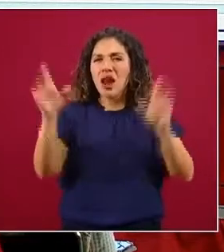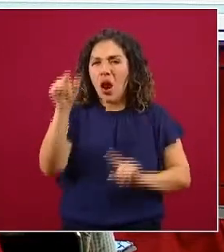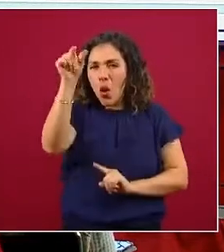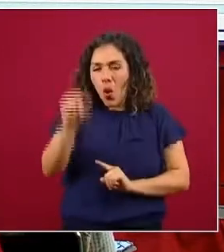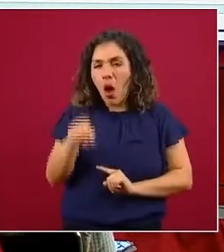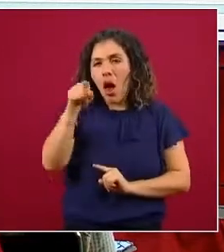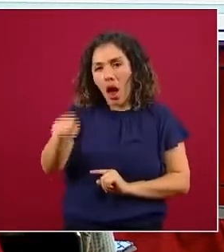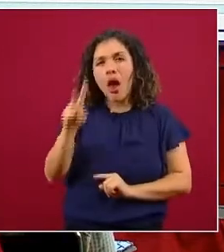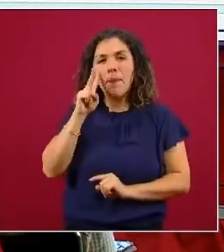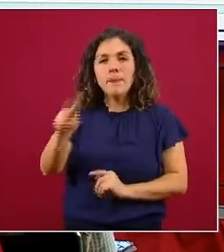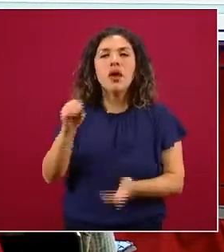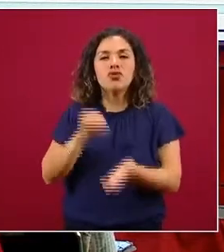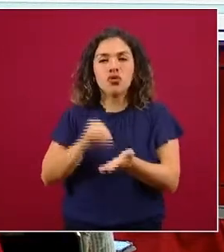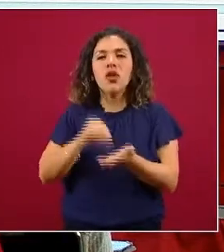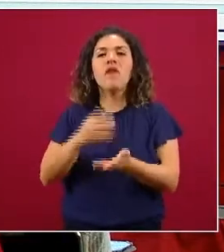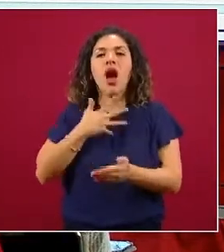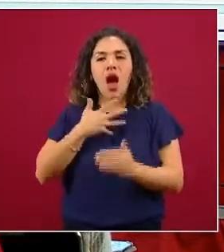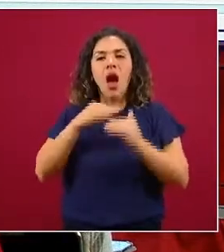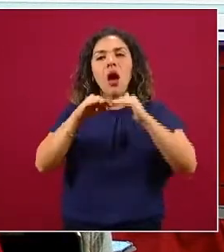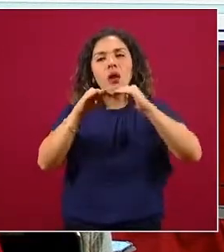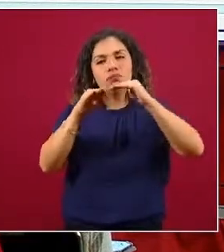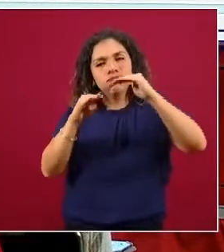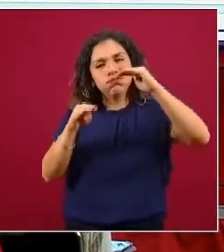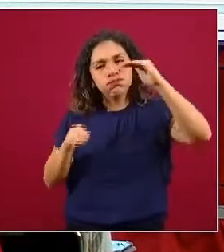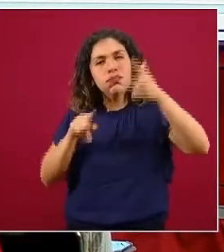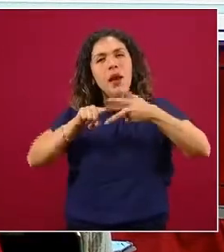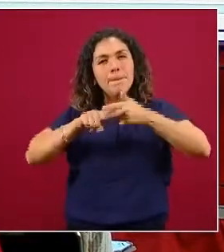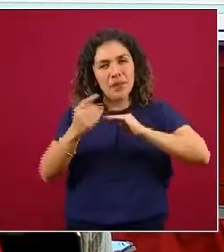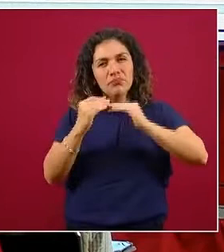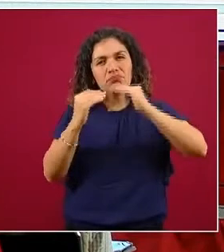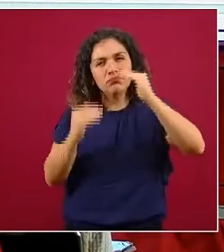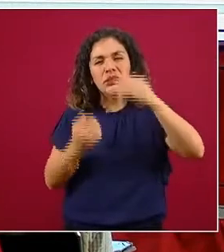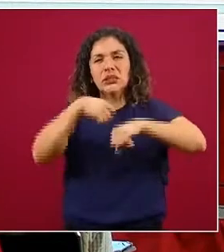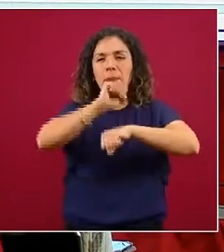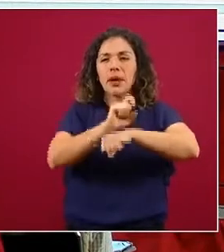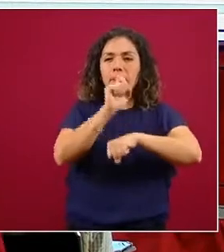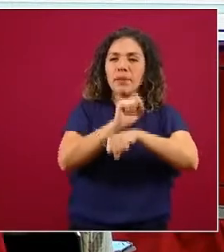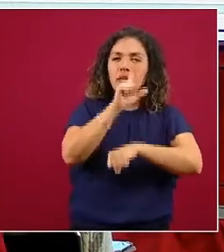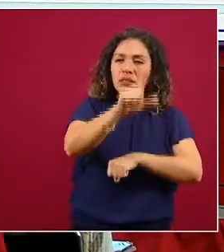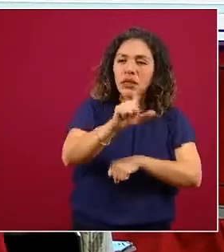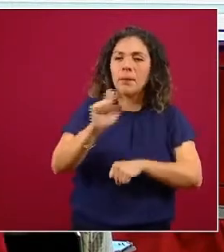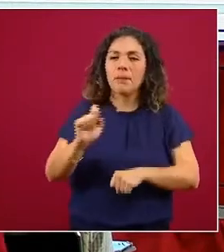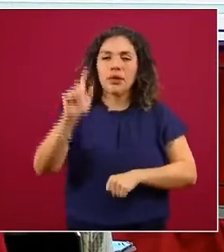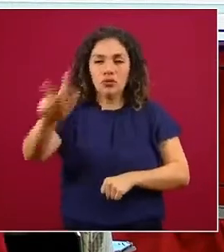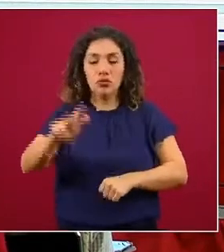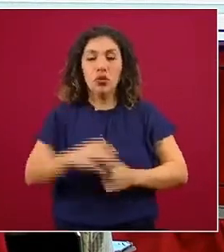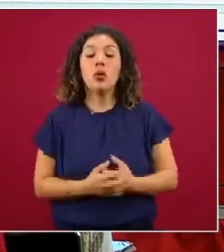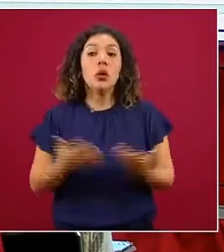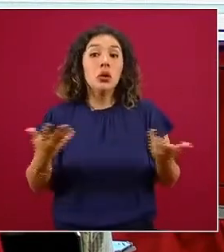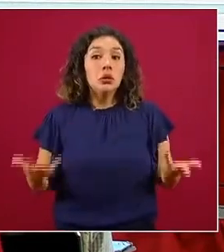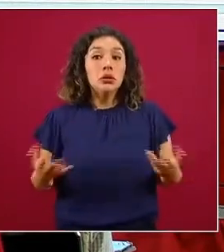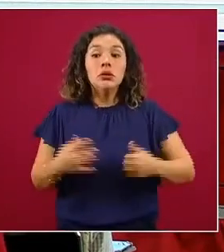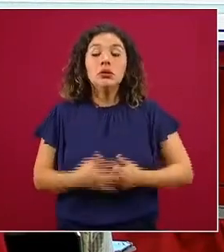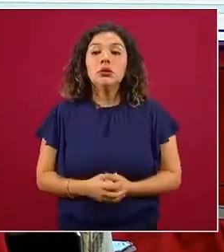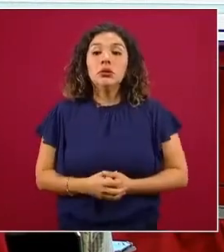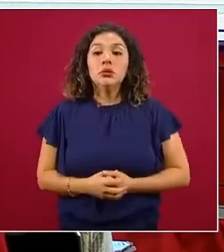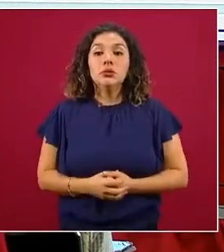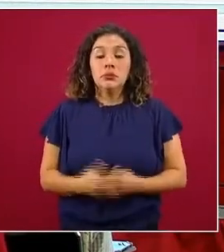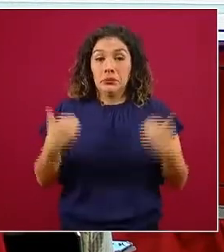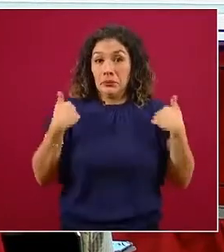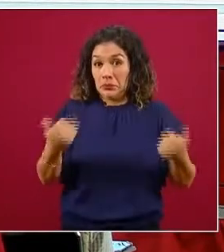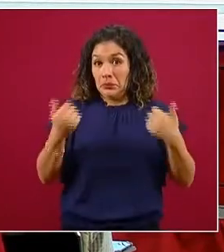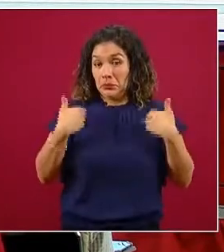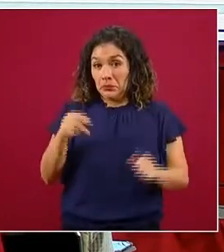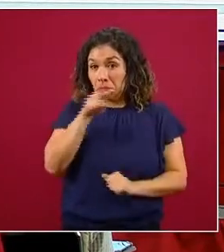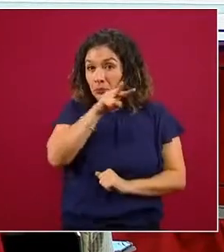que todavía se mantiene una tendencia descendente entre la 27 y la 28. Pero entonces tomemos los